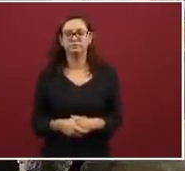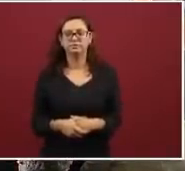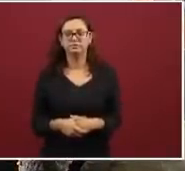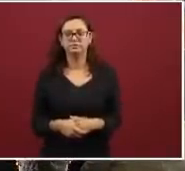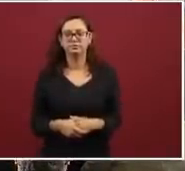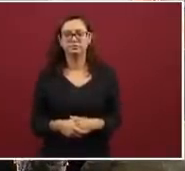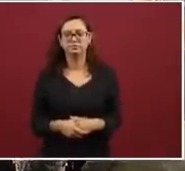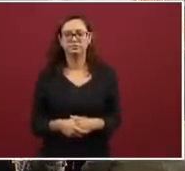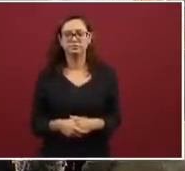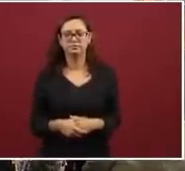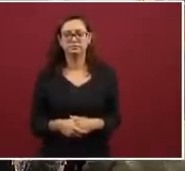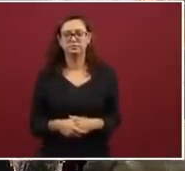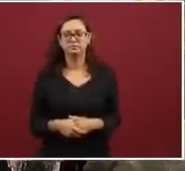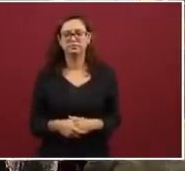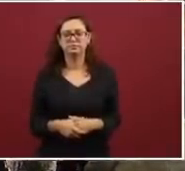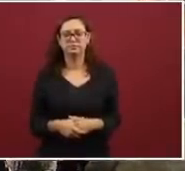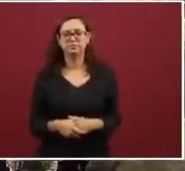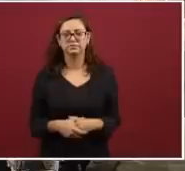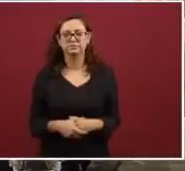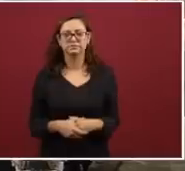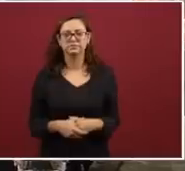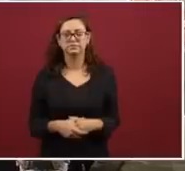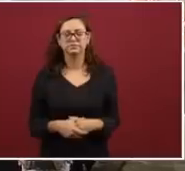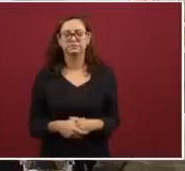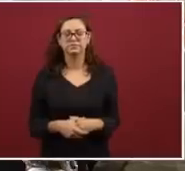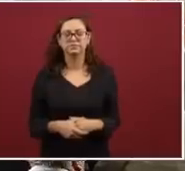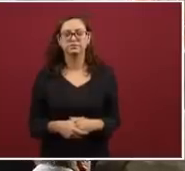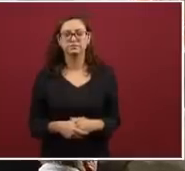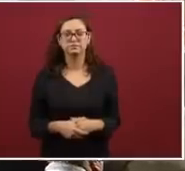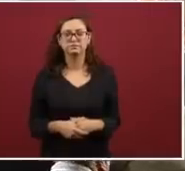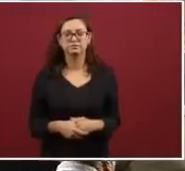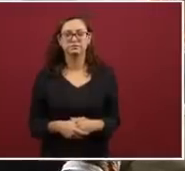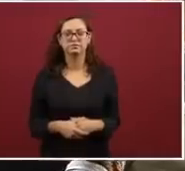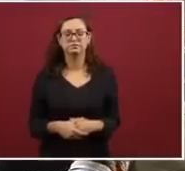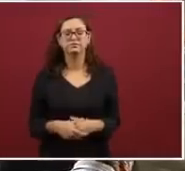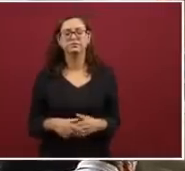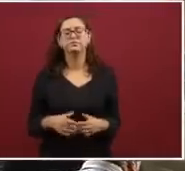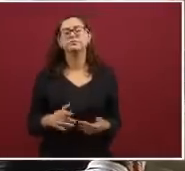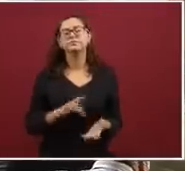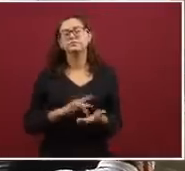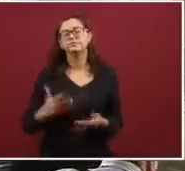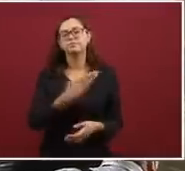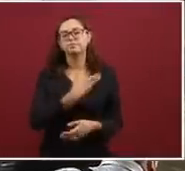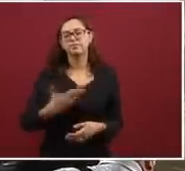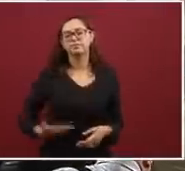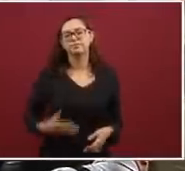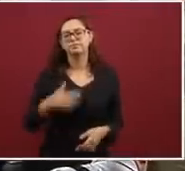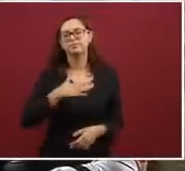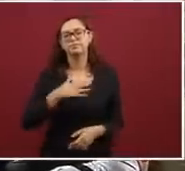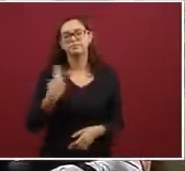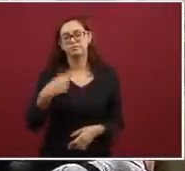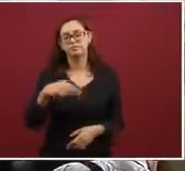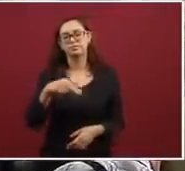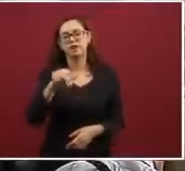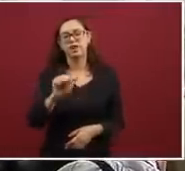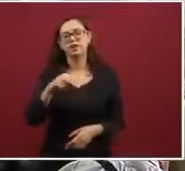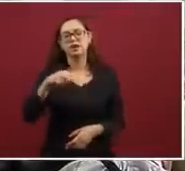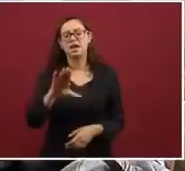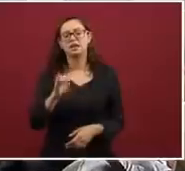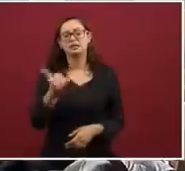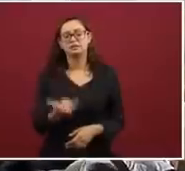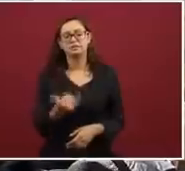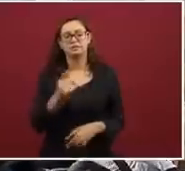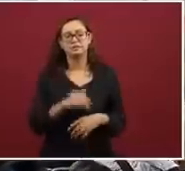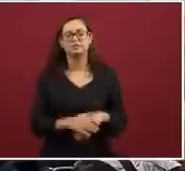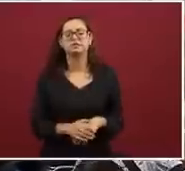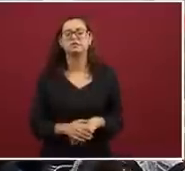Gracias. Gracias, presidente. Nancy Rodríguez, de Oro Sólido. Presidente, pues los bancos siguen haciendo de las